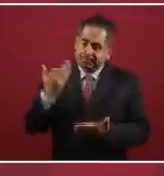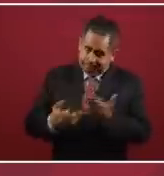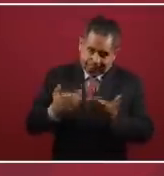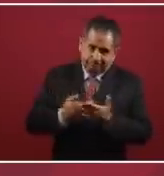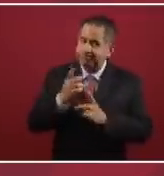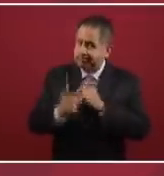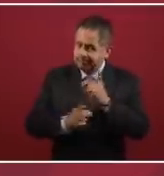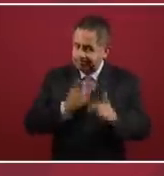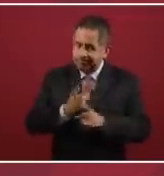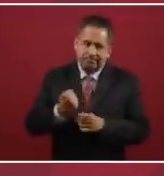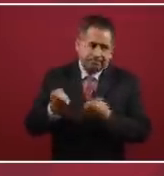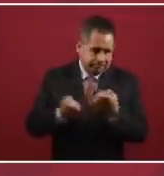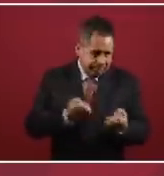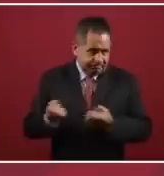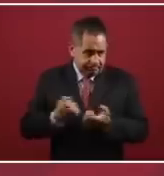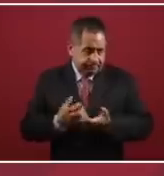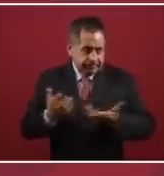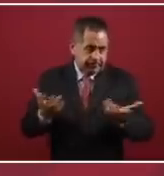deporte,